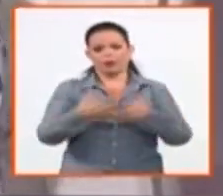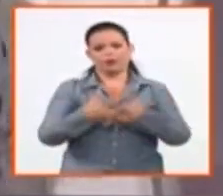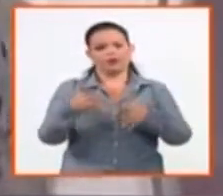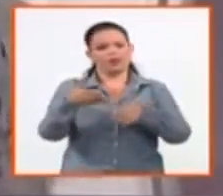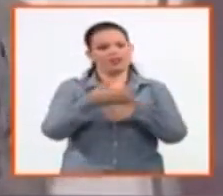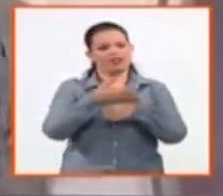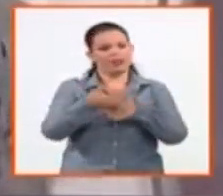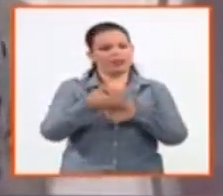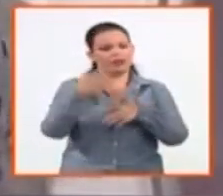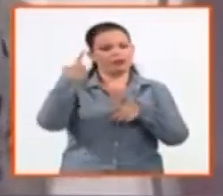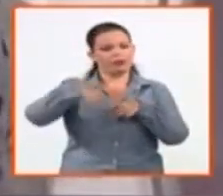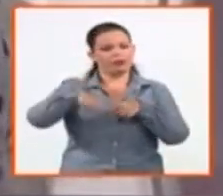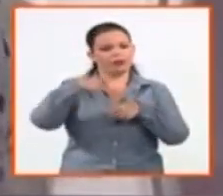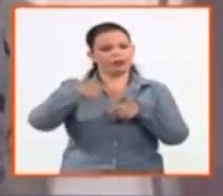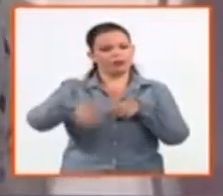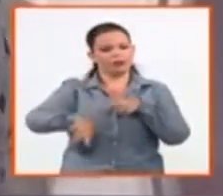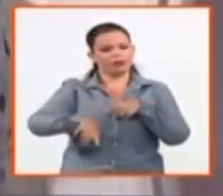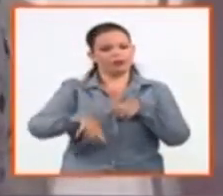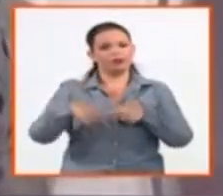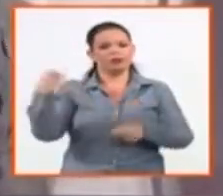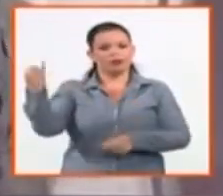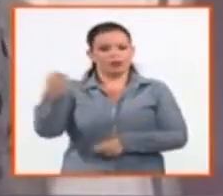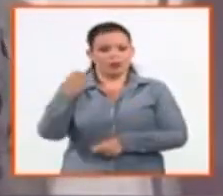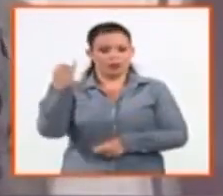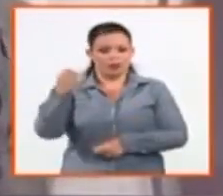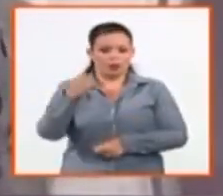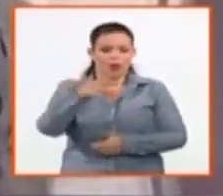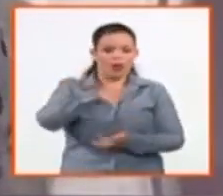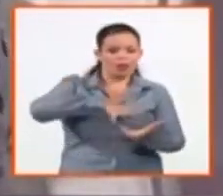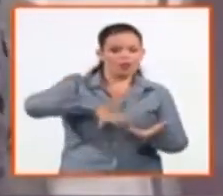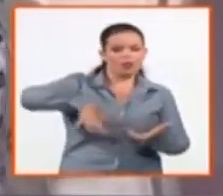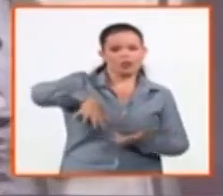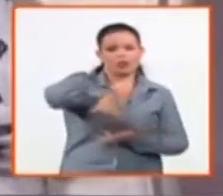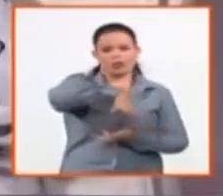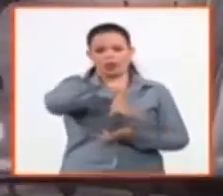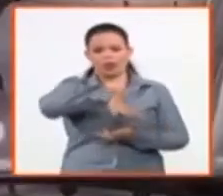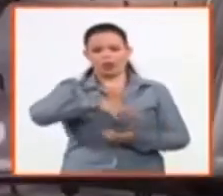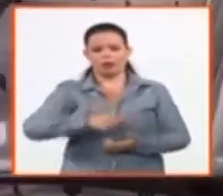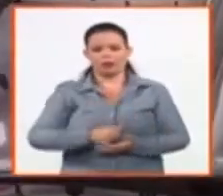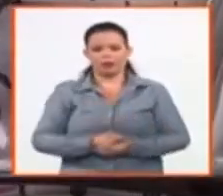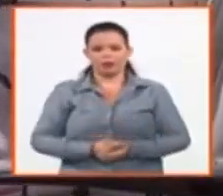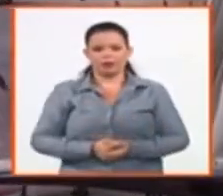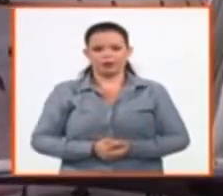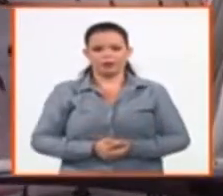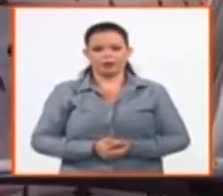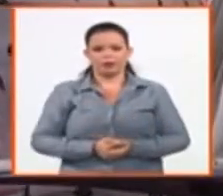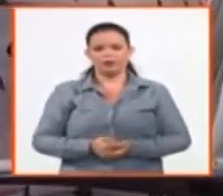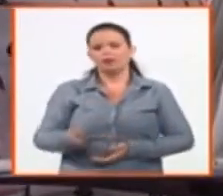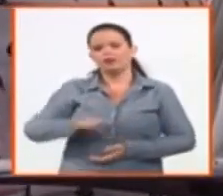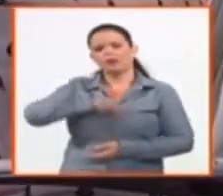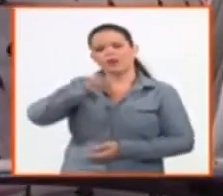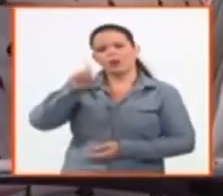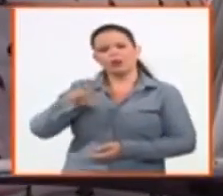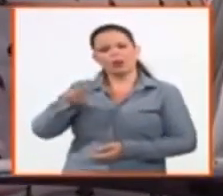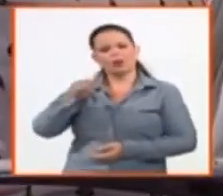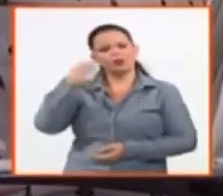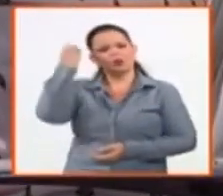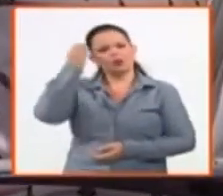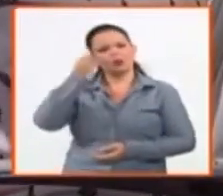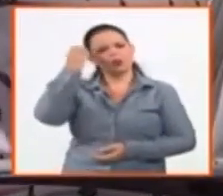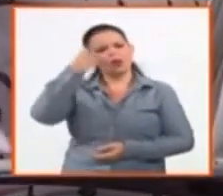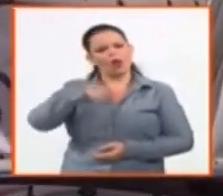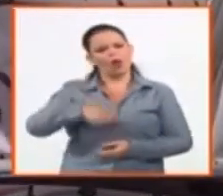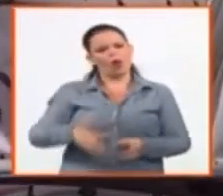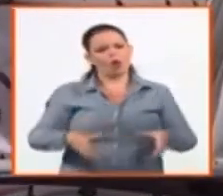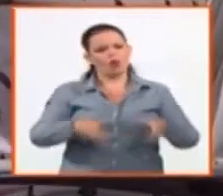otras áreas que hay en la región que pueden complejizar la situación. ¿Le sorprendería usted, por ejemplo, que tomara fuerza la resistencia, esta resistencia